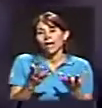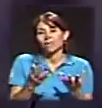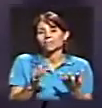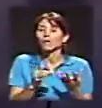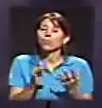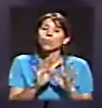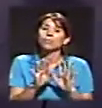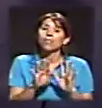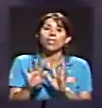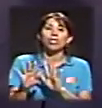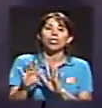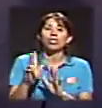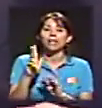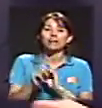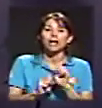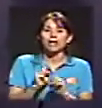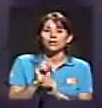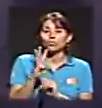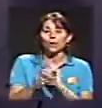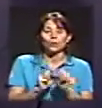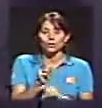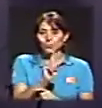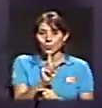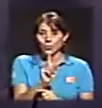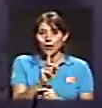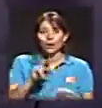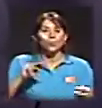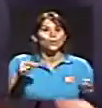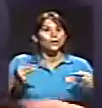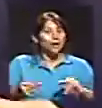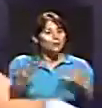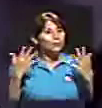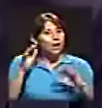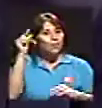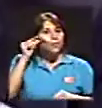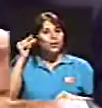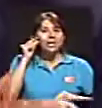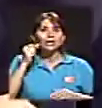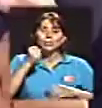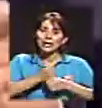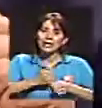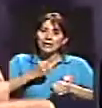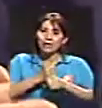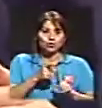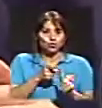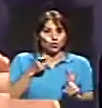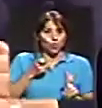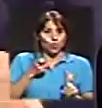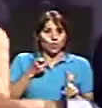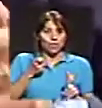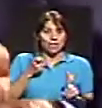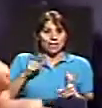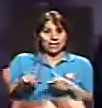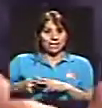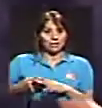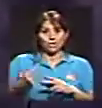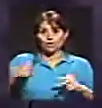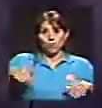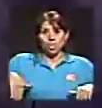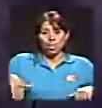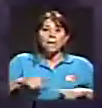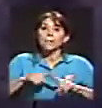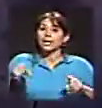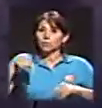contrario. El gobierno ha hecho esfuerzos enormes. Yo no he estado desde el inicio, pero este gobierno comenzó con una